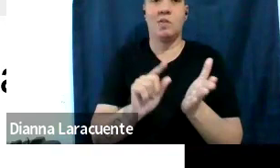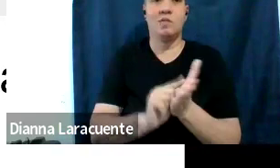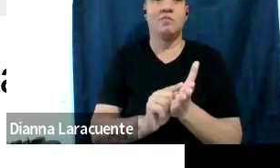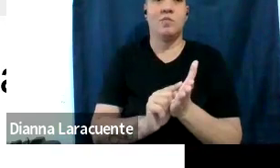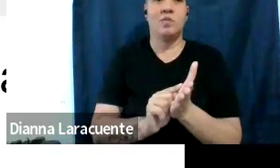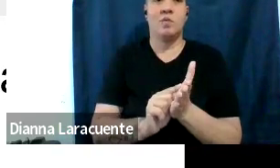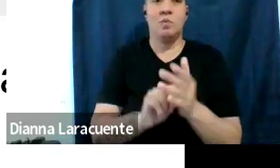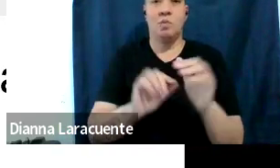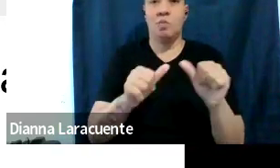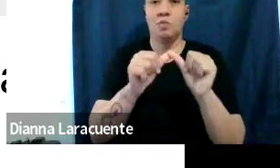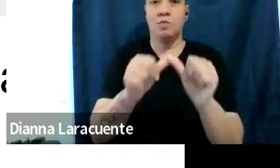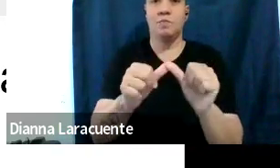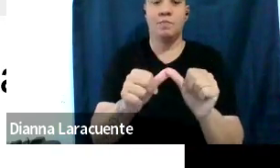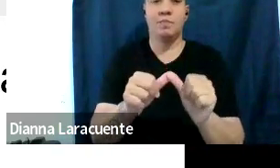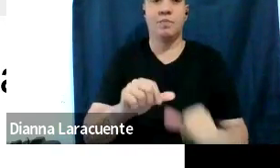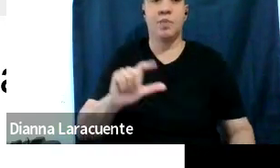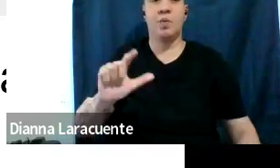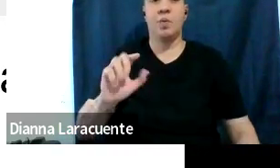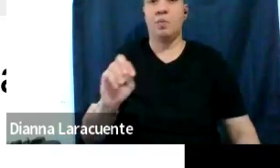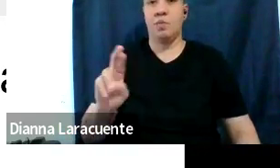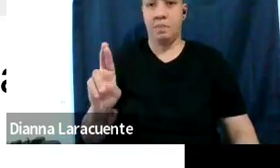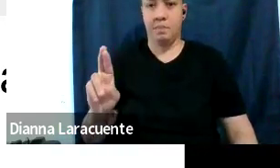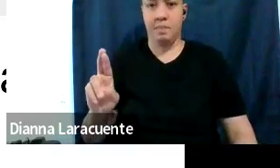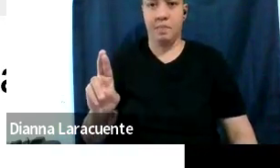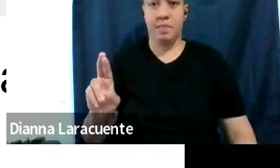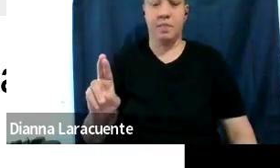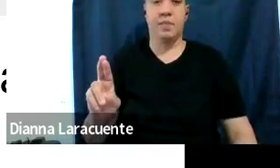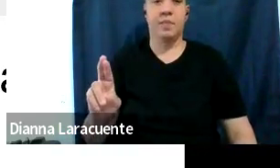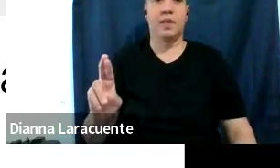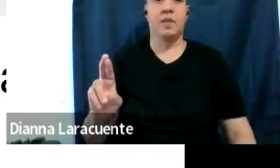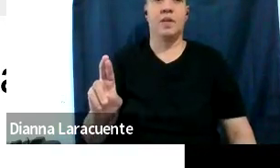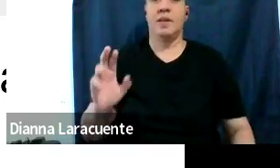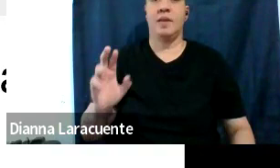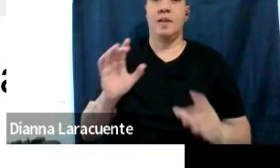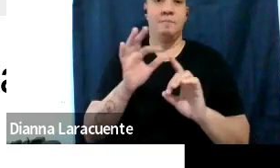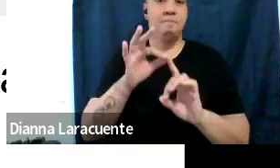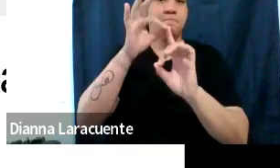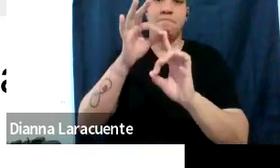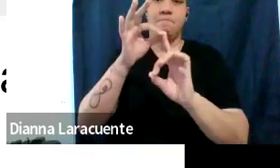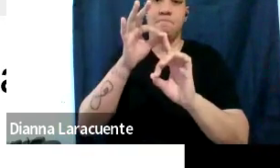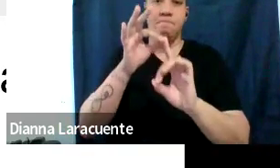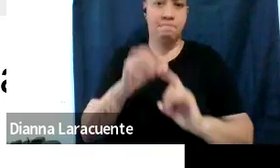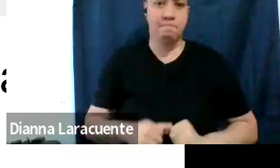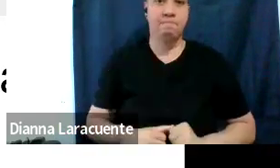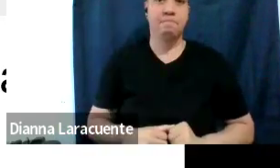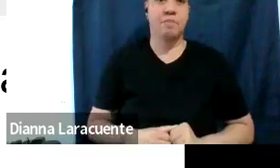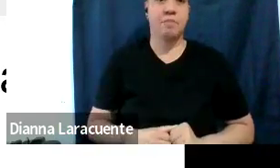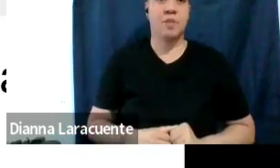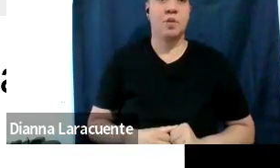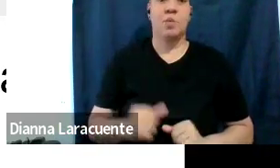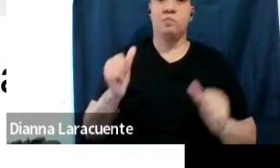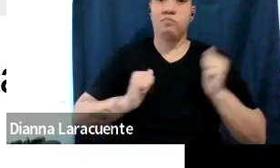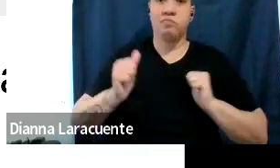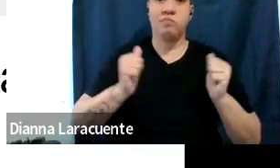sostenerse. Muñoz Rivera era un espíritu especial. Tenía un dinamismo y